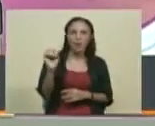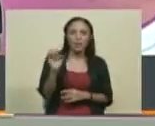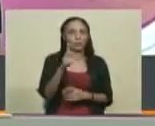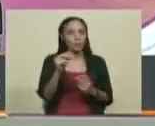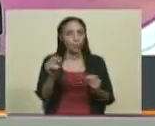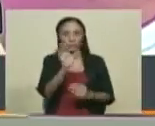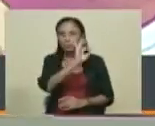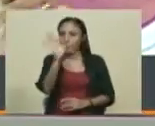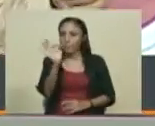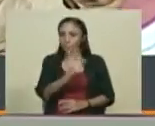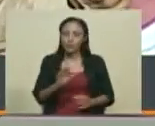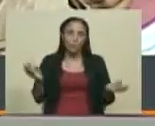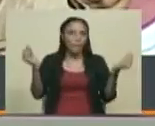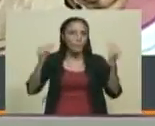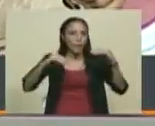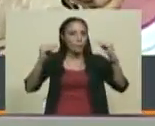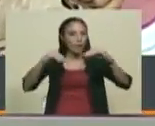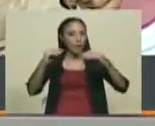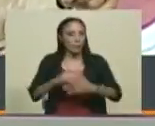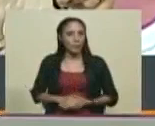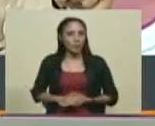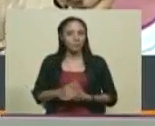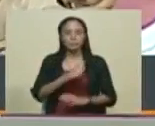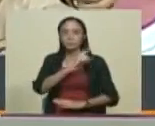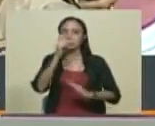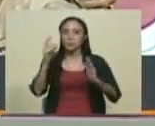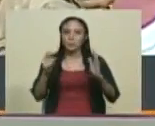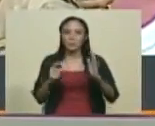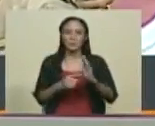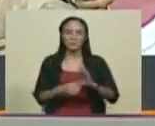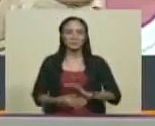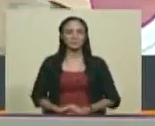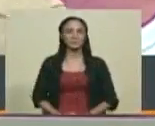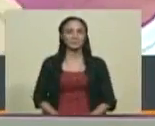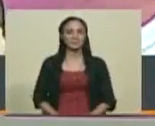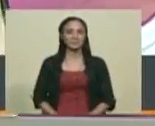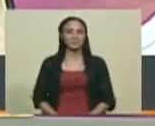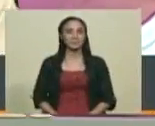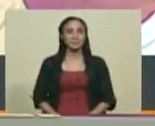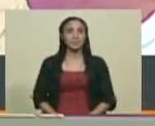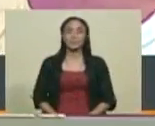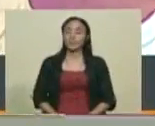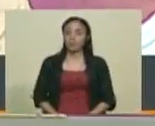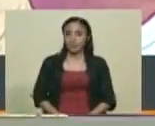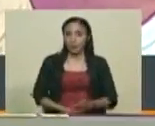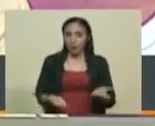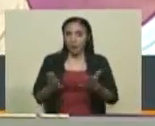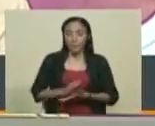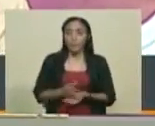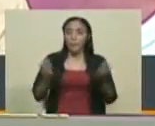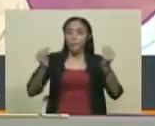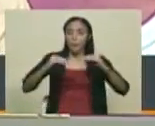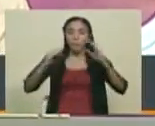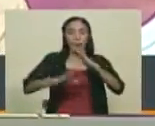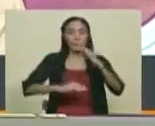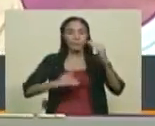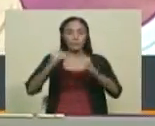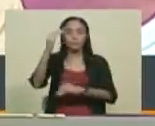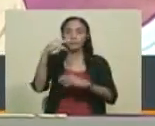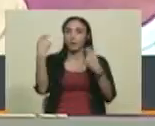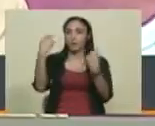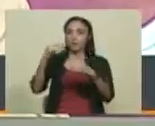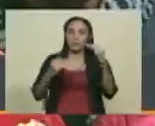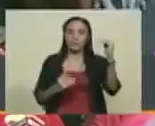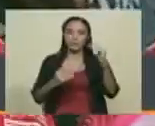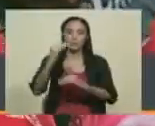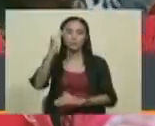y más. Al 100% y más, el árbol petroquímico, llevarlo a su máximo nivel.